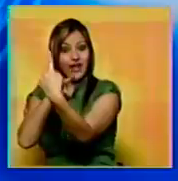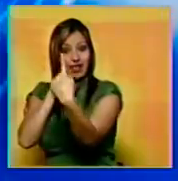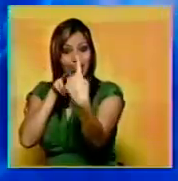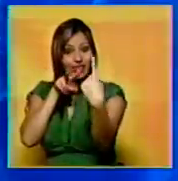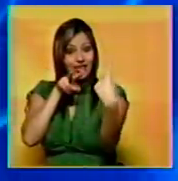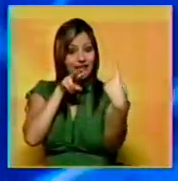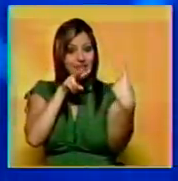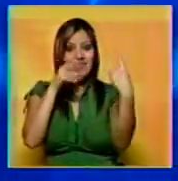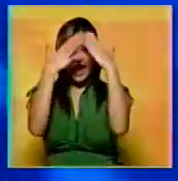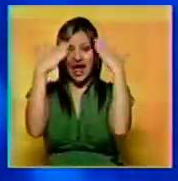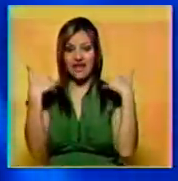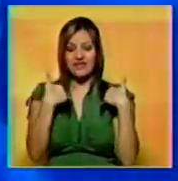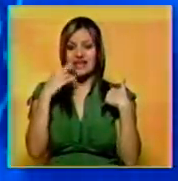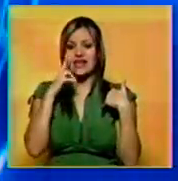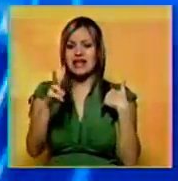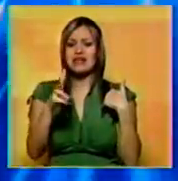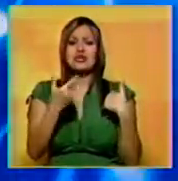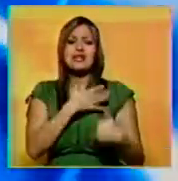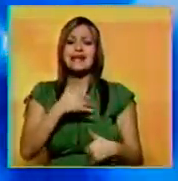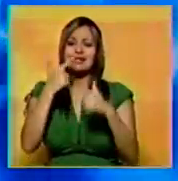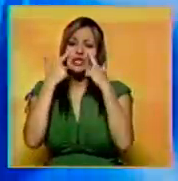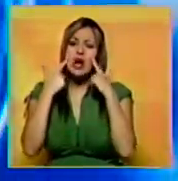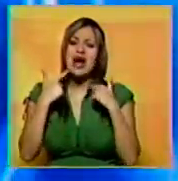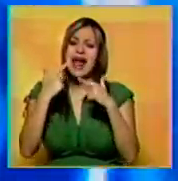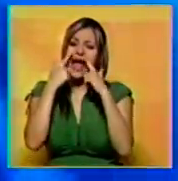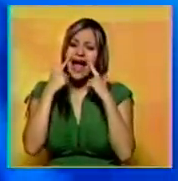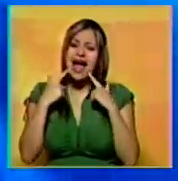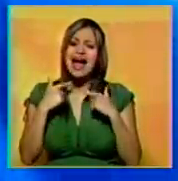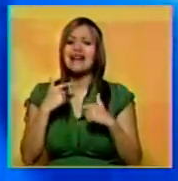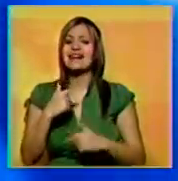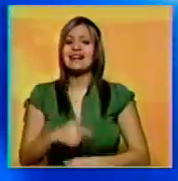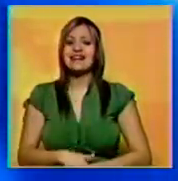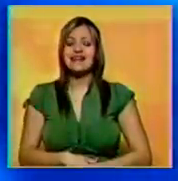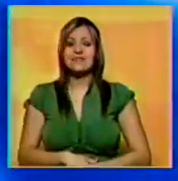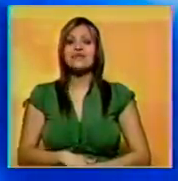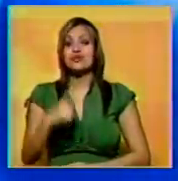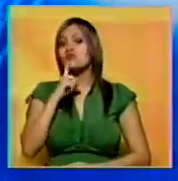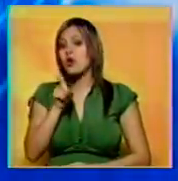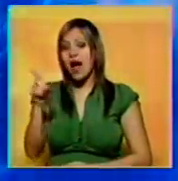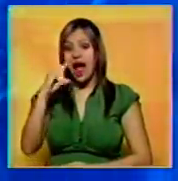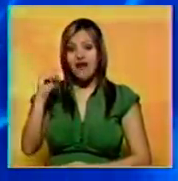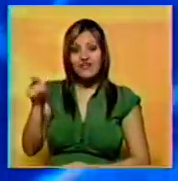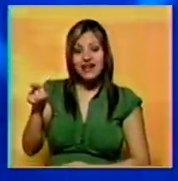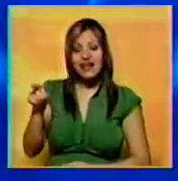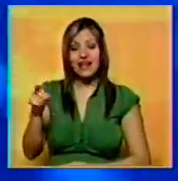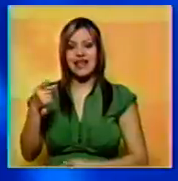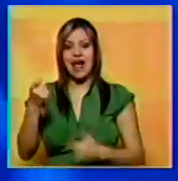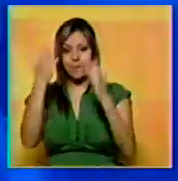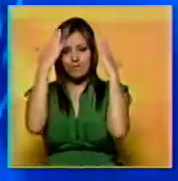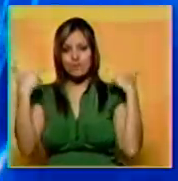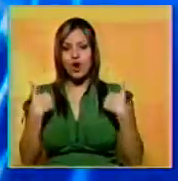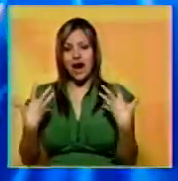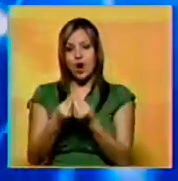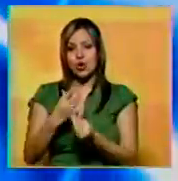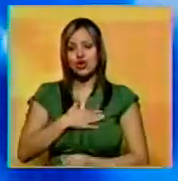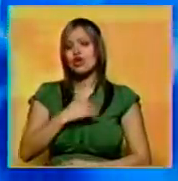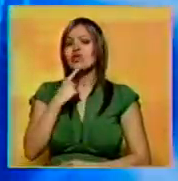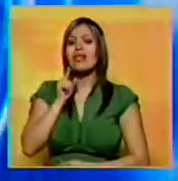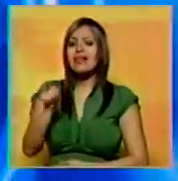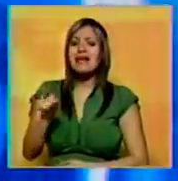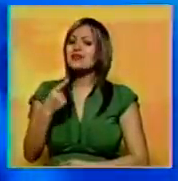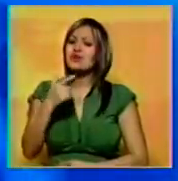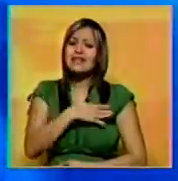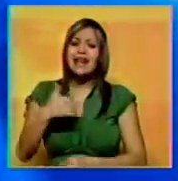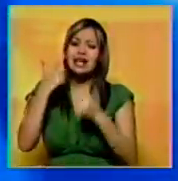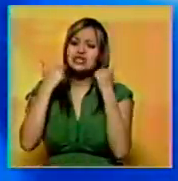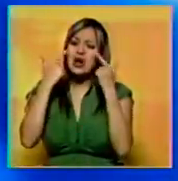Eh bueno me dieron muchas ganas de llorar de hecho me volteé le hablé con una de las hermanas que nos acompaña y le dije hermana tengo muchas